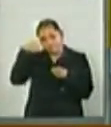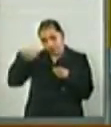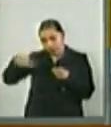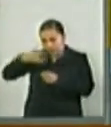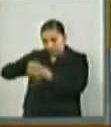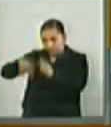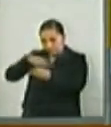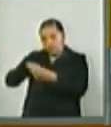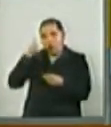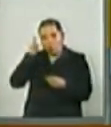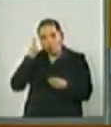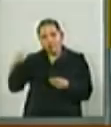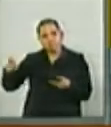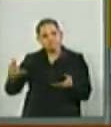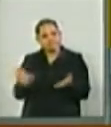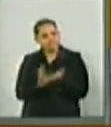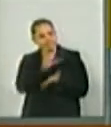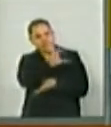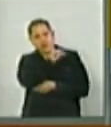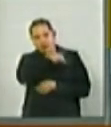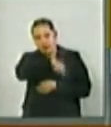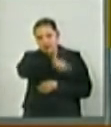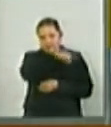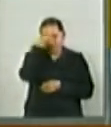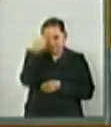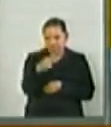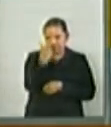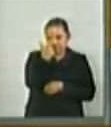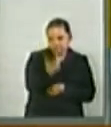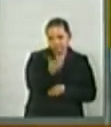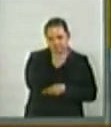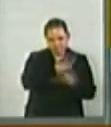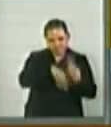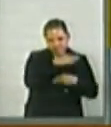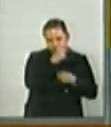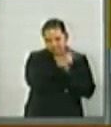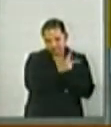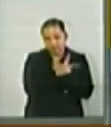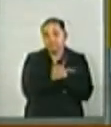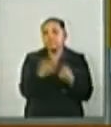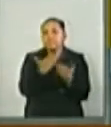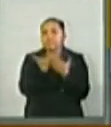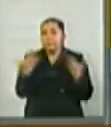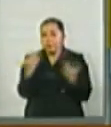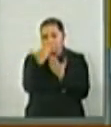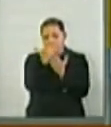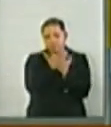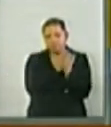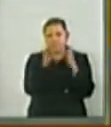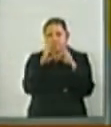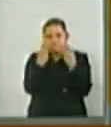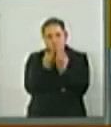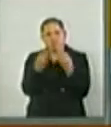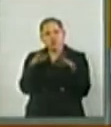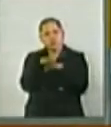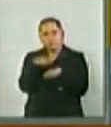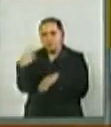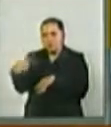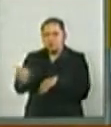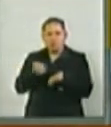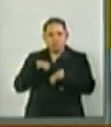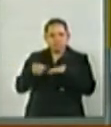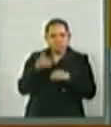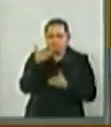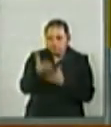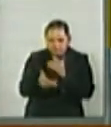mexicano. El nuevo régimen jurídico que hoy regula su funcionamiento permite mayor eficiencia en su